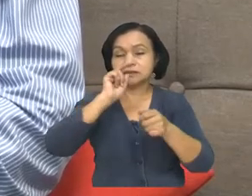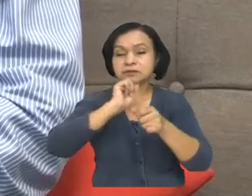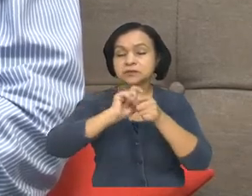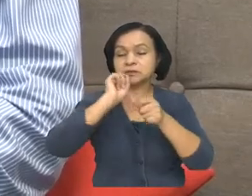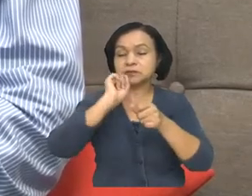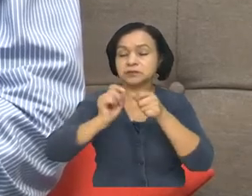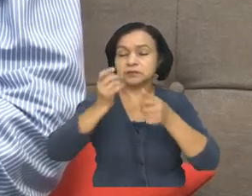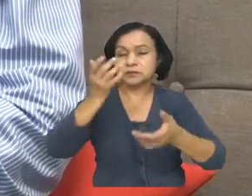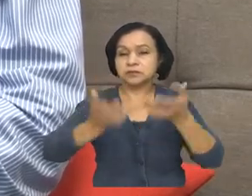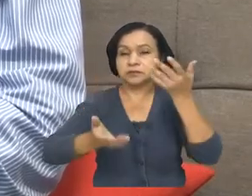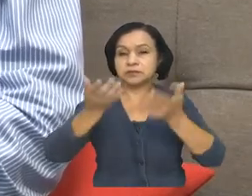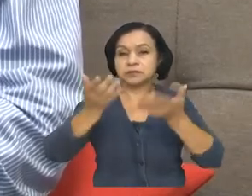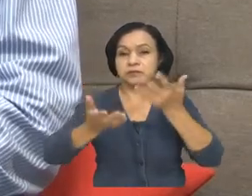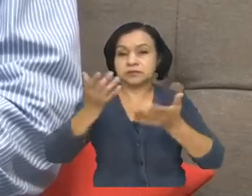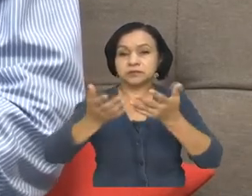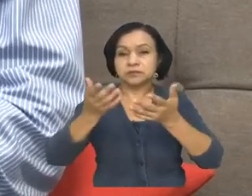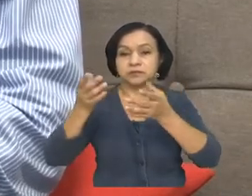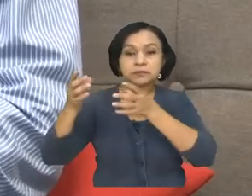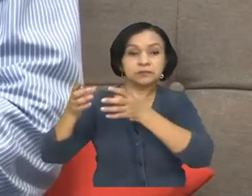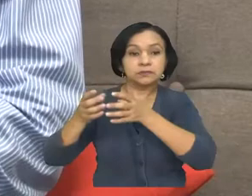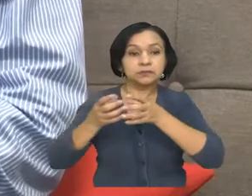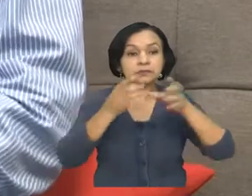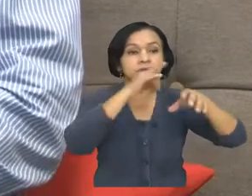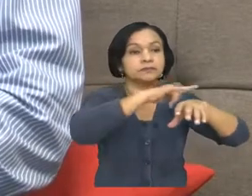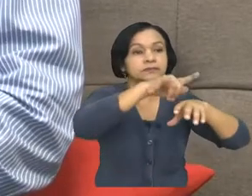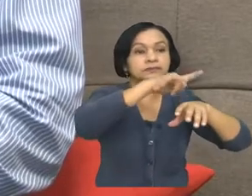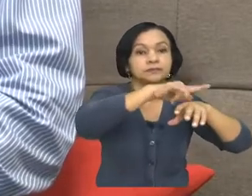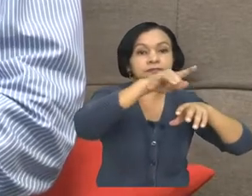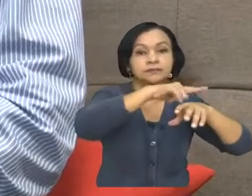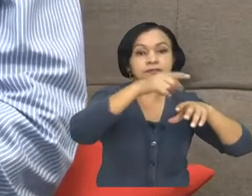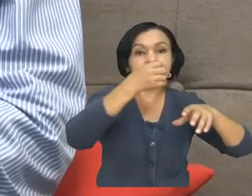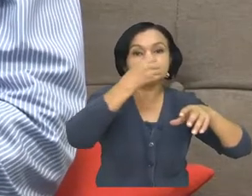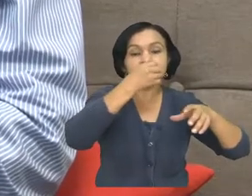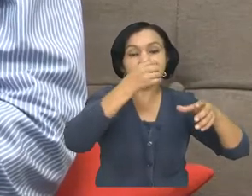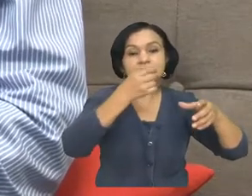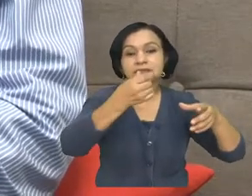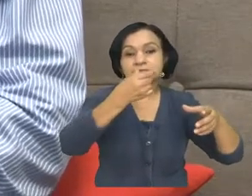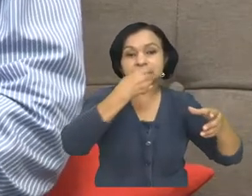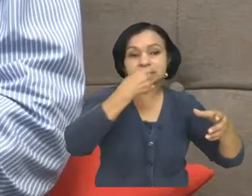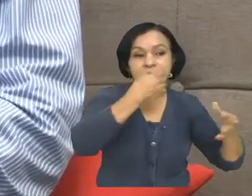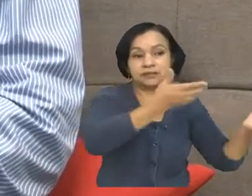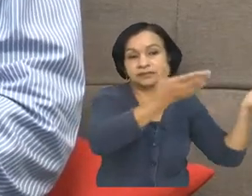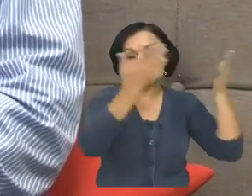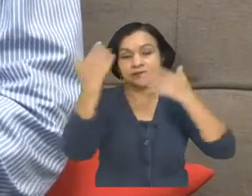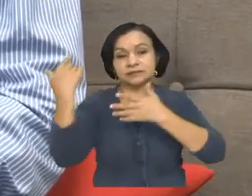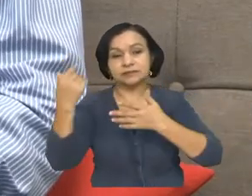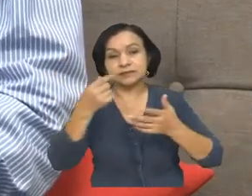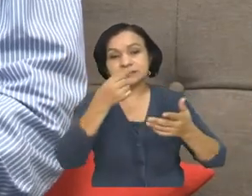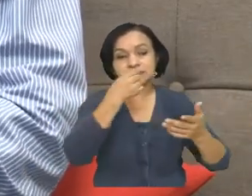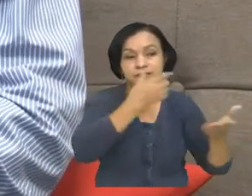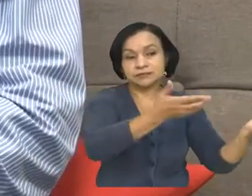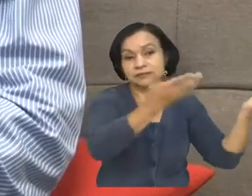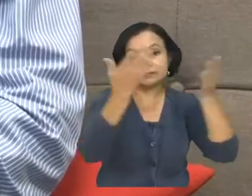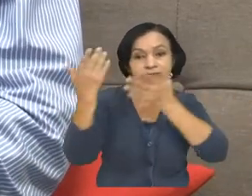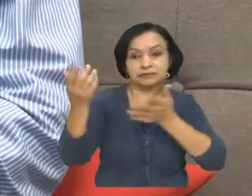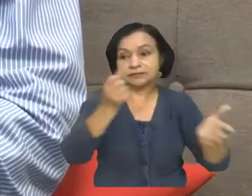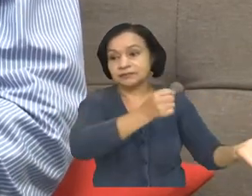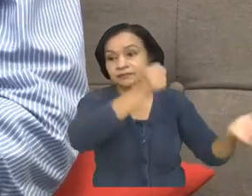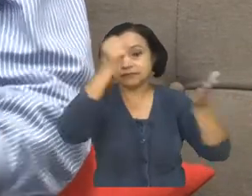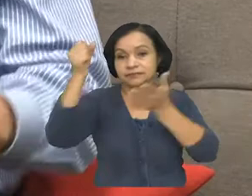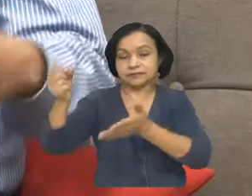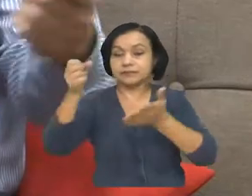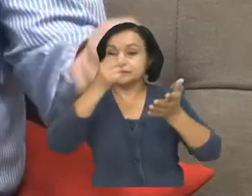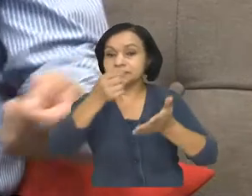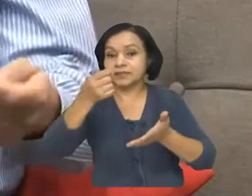parte, nos mandaron a buscar comida. Y entonces a carrear galletas, a carrear esto, porque de eso teníamos que comer,